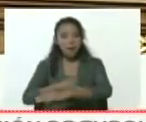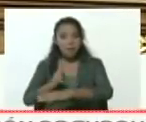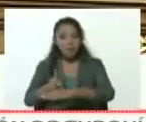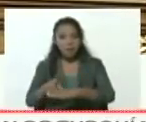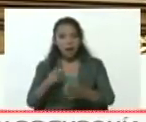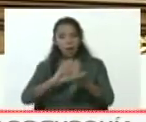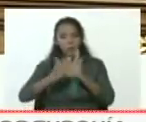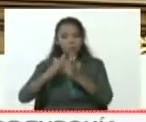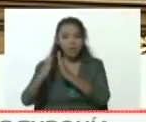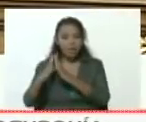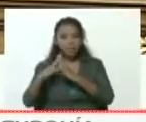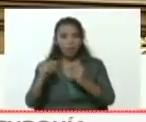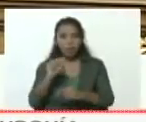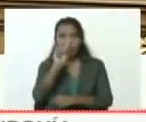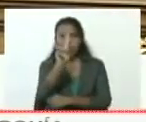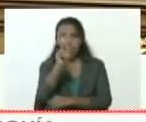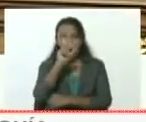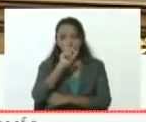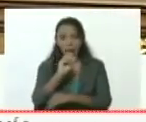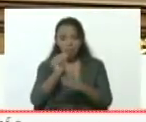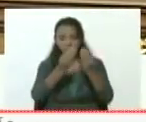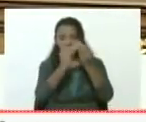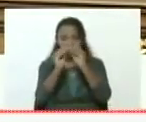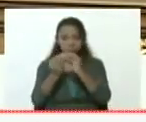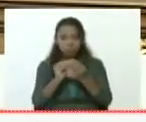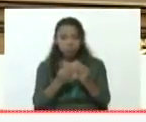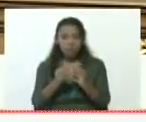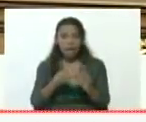los ambientes. 2 años en esa tarea.